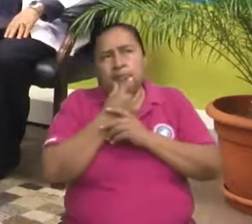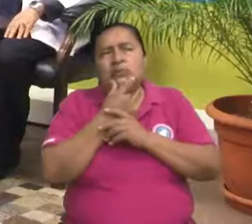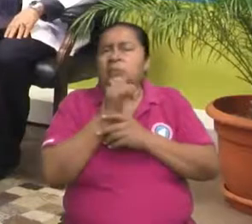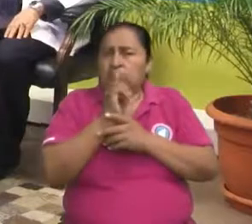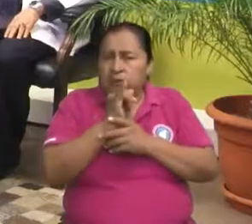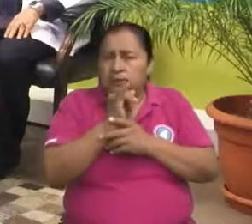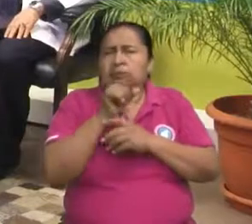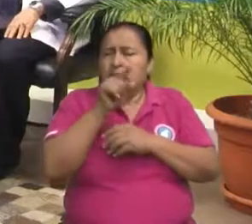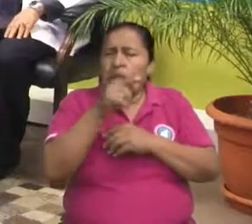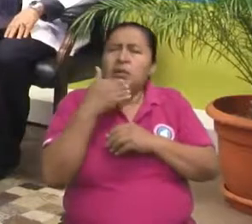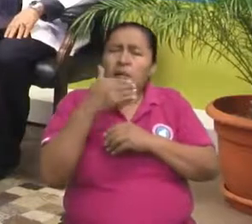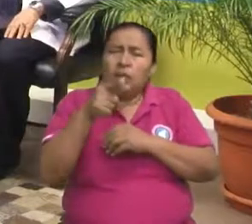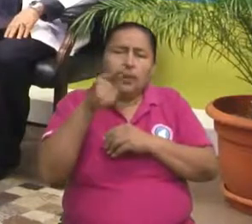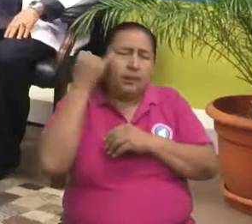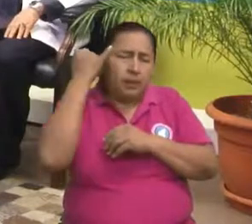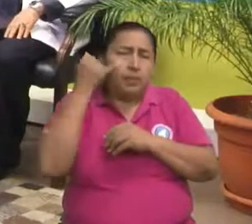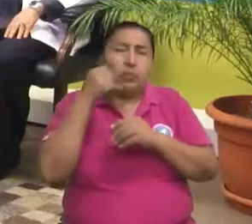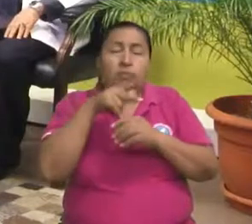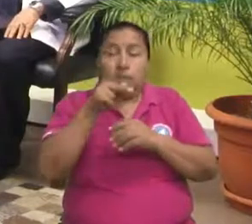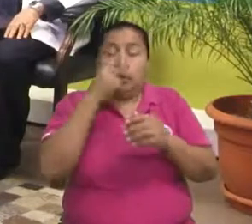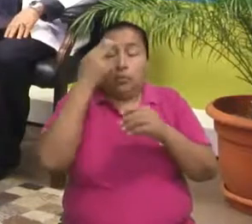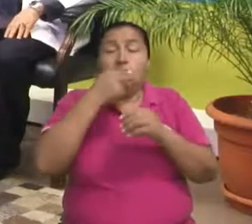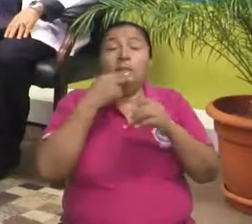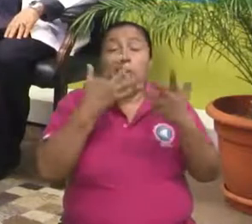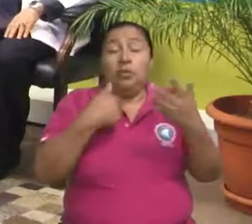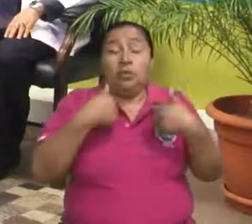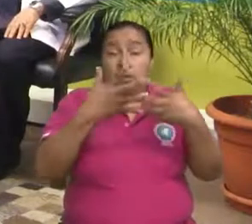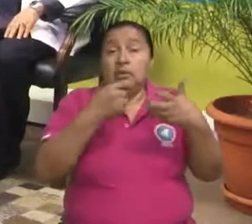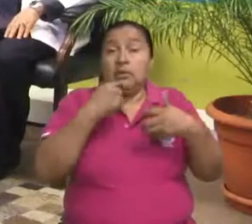pregunta, porque te quiero decir de que